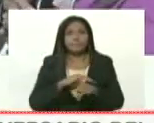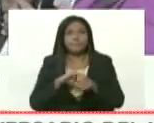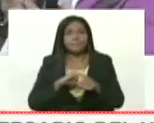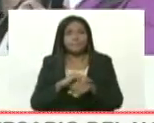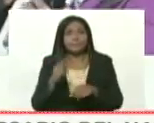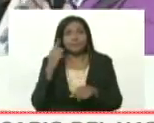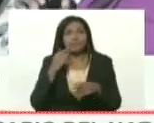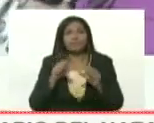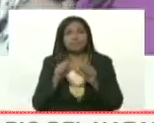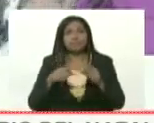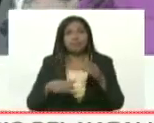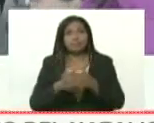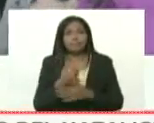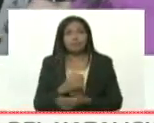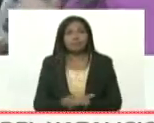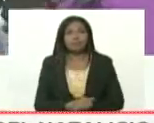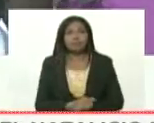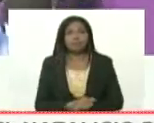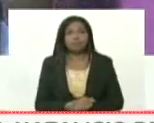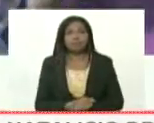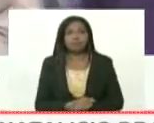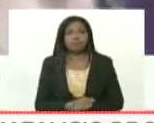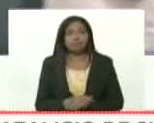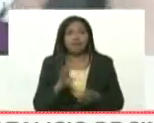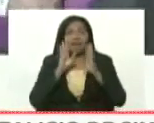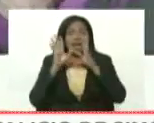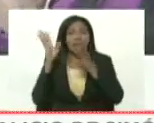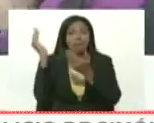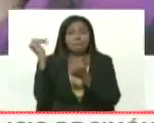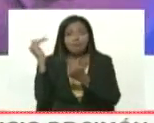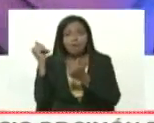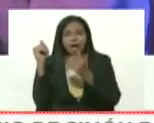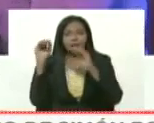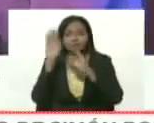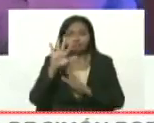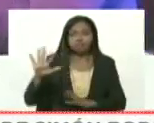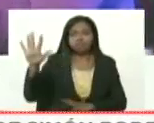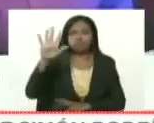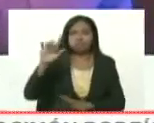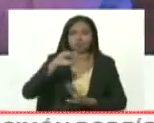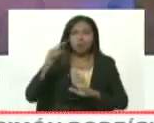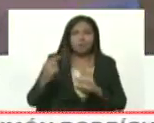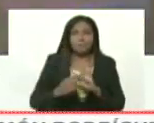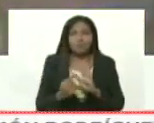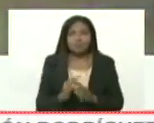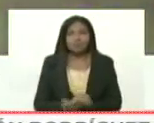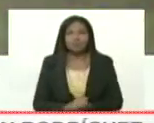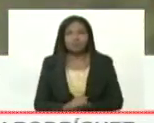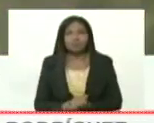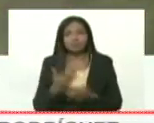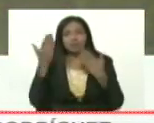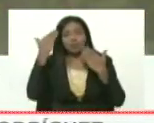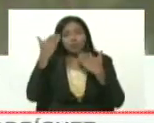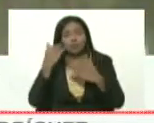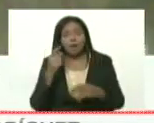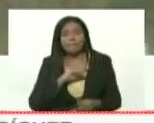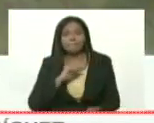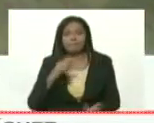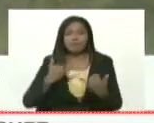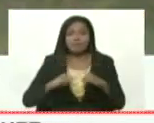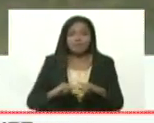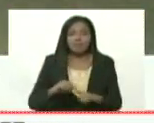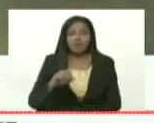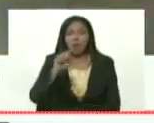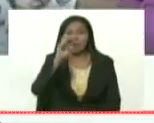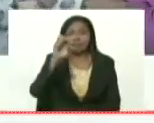ustedes, sigan adelante. Son la esperanza de un país entero, ustedes. Mándele saludos a mi hijo, Sebastián. Bueno, saludos a Sebastián, que nos